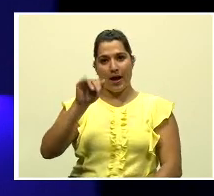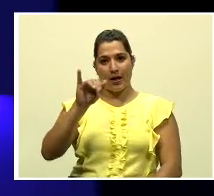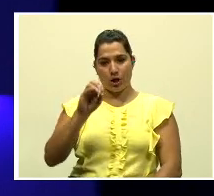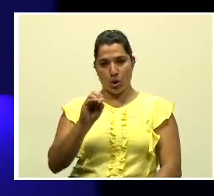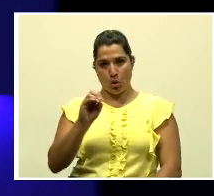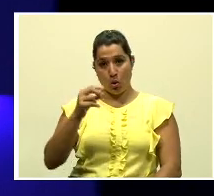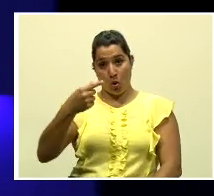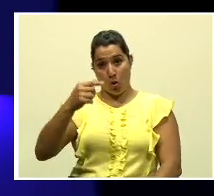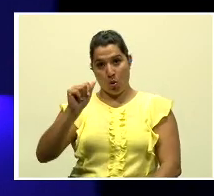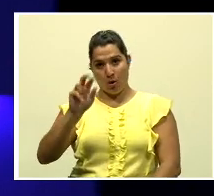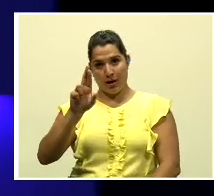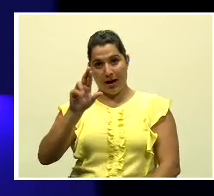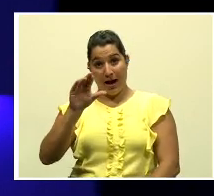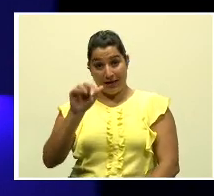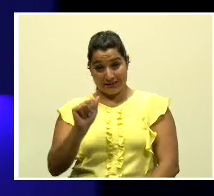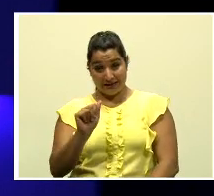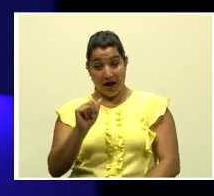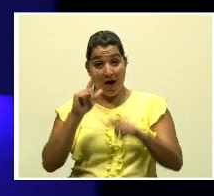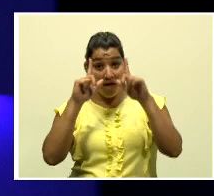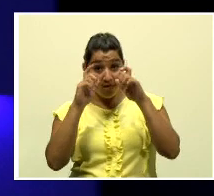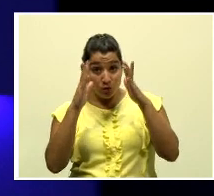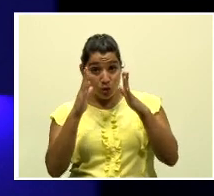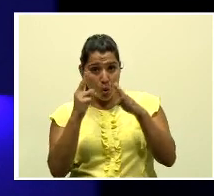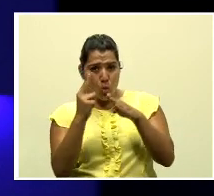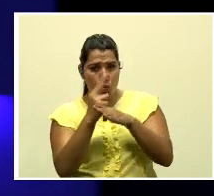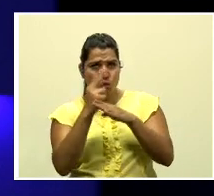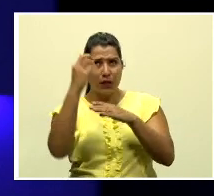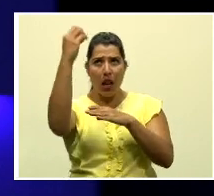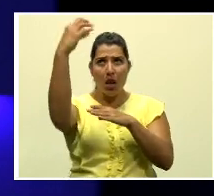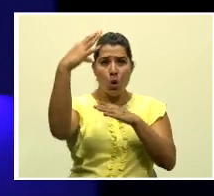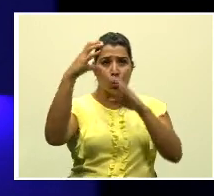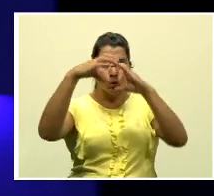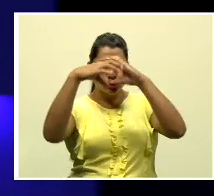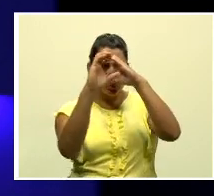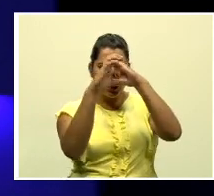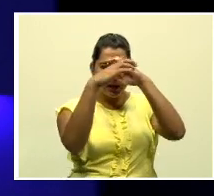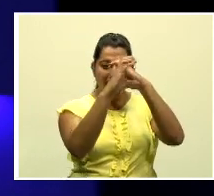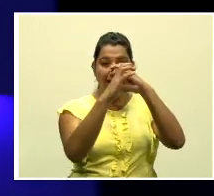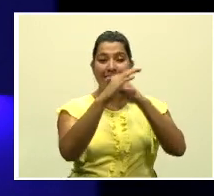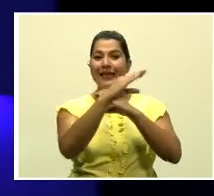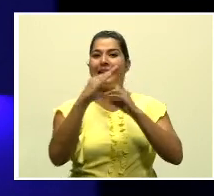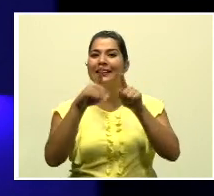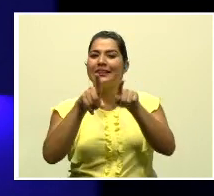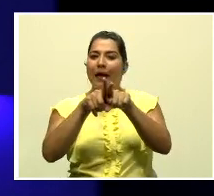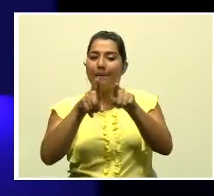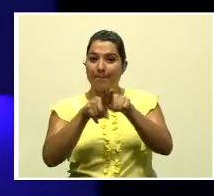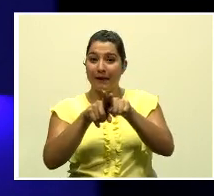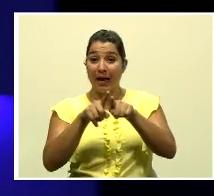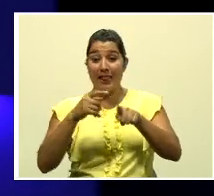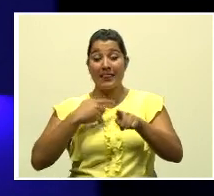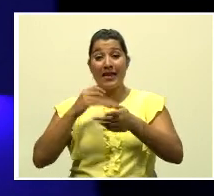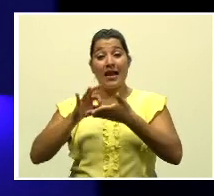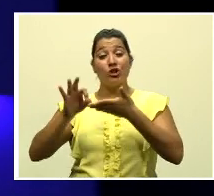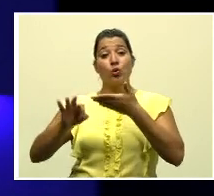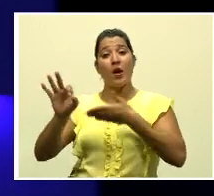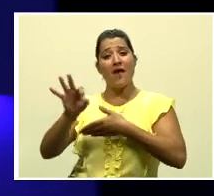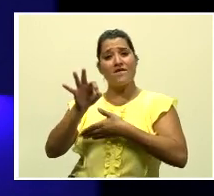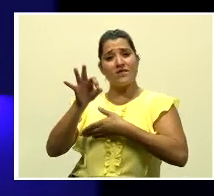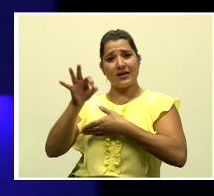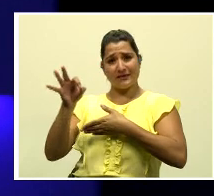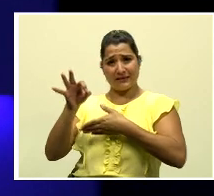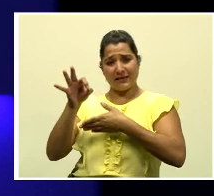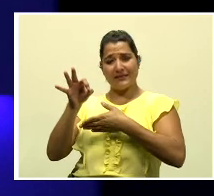ese oficio. Utiliza la luz, los lentes, es heredero de la escuela francesa de grandes